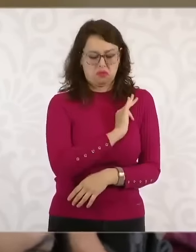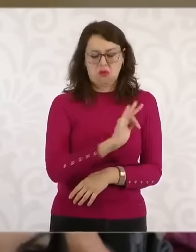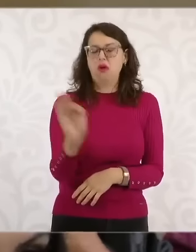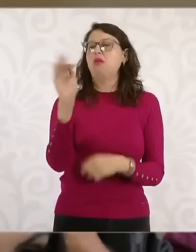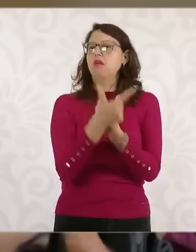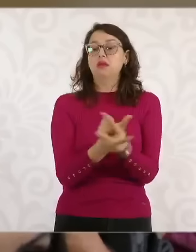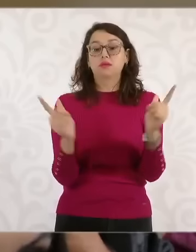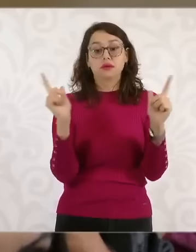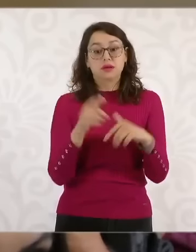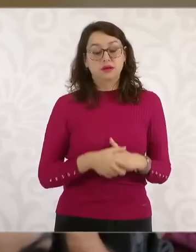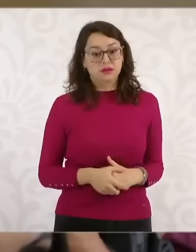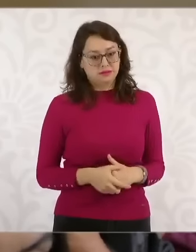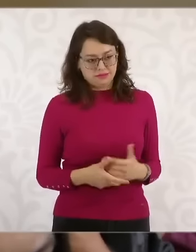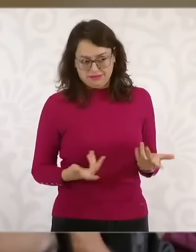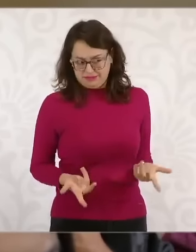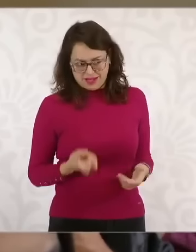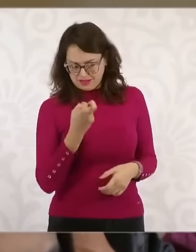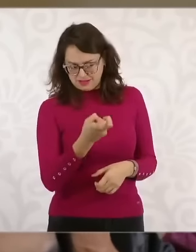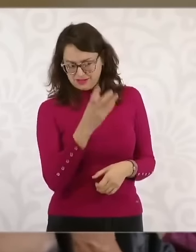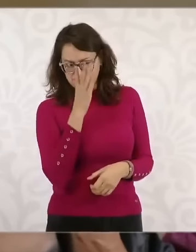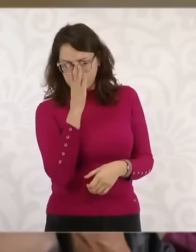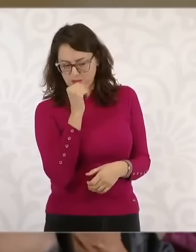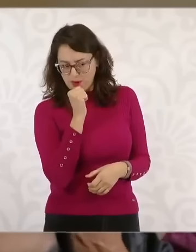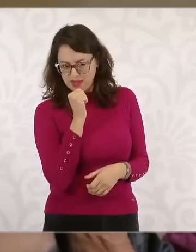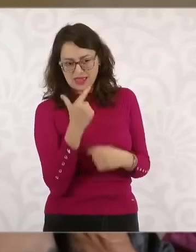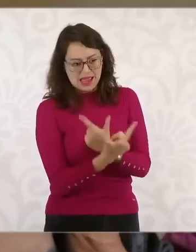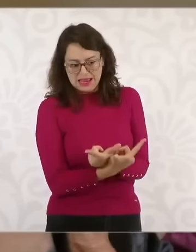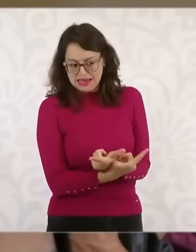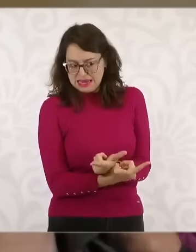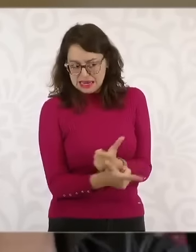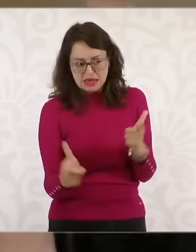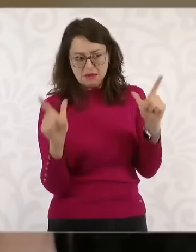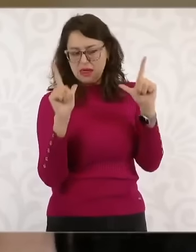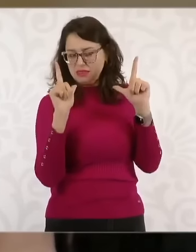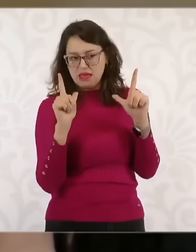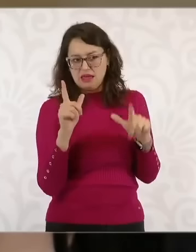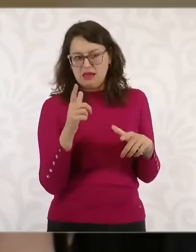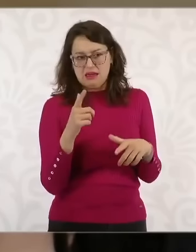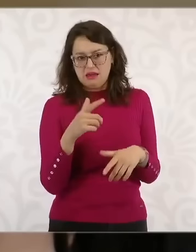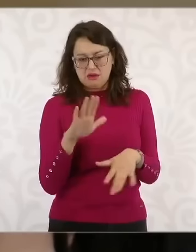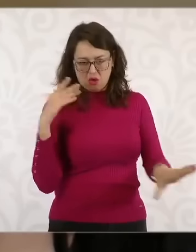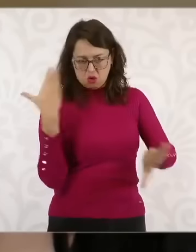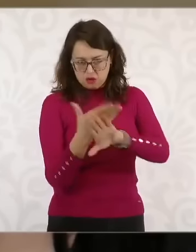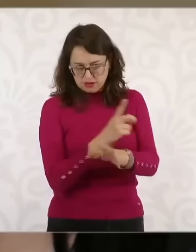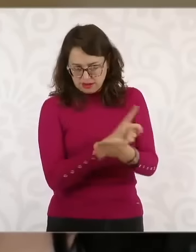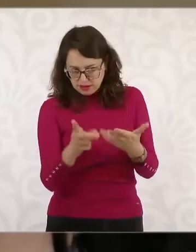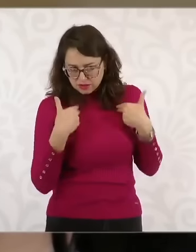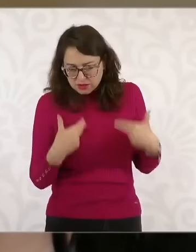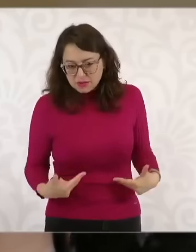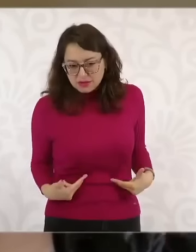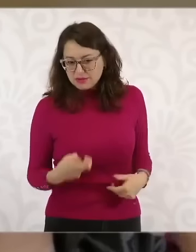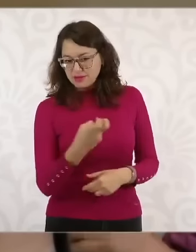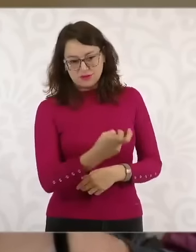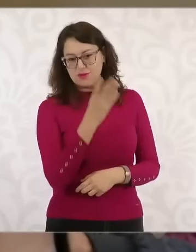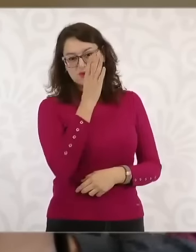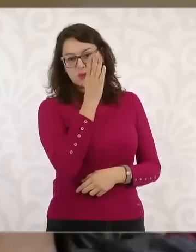pues no hay libertades absolutas y los límites se marcan siempre en el respeto de los derechos humanos. Es